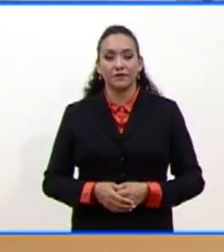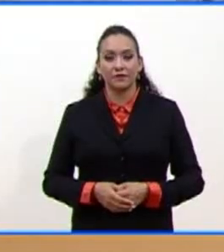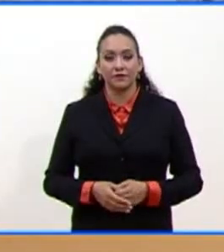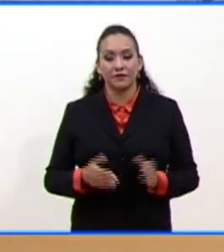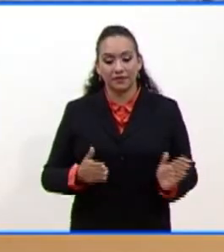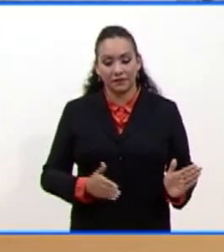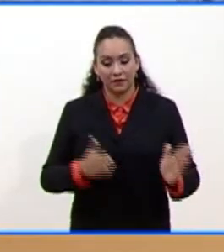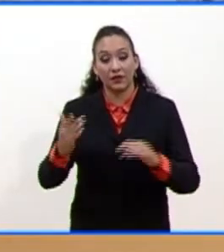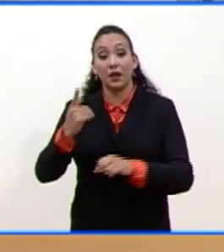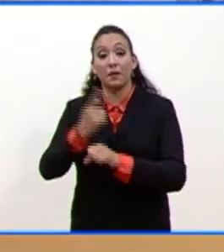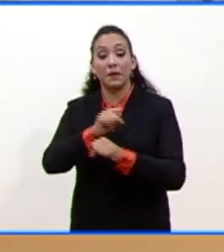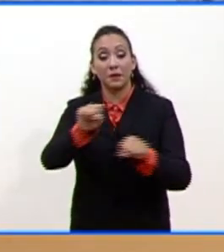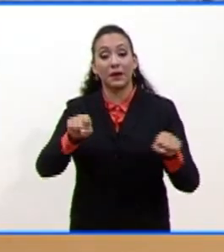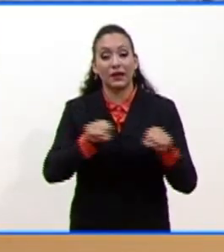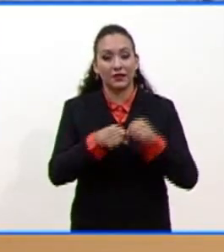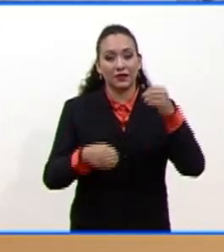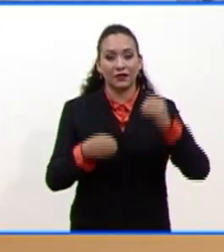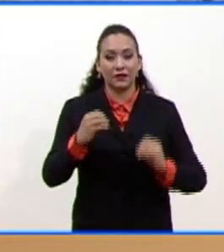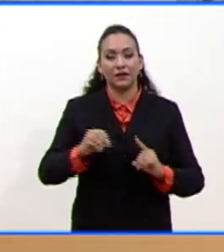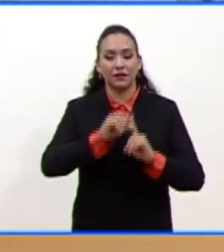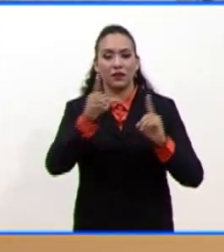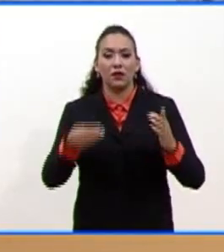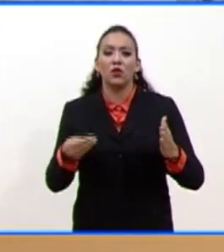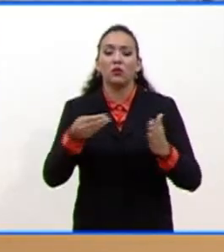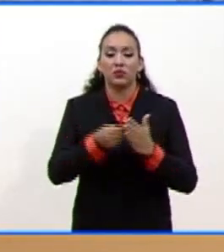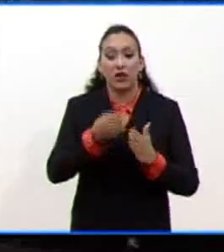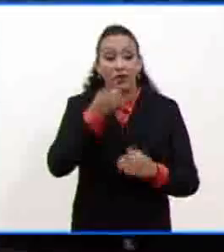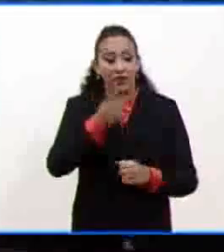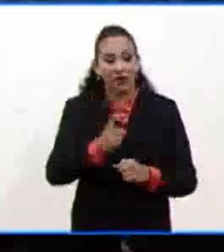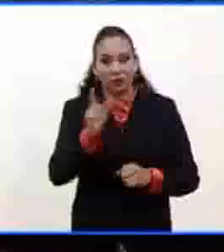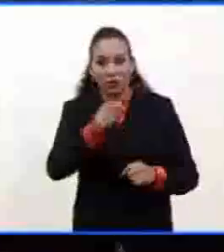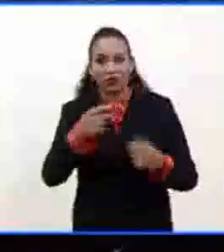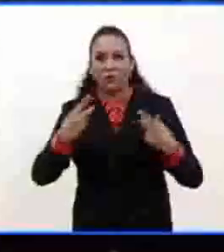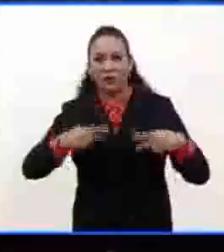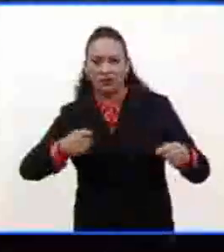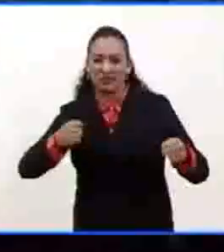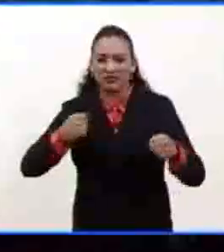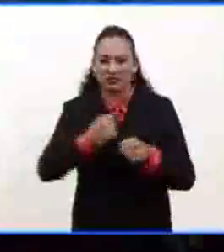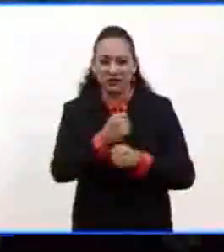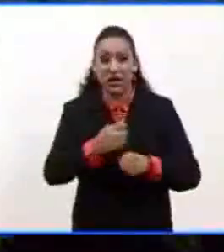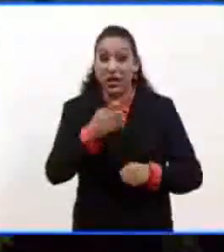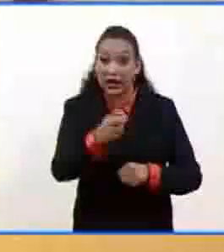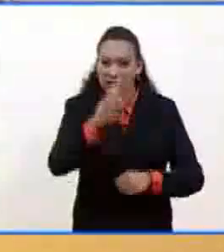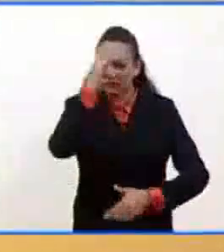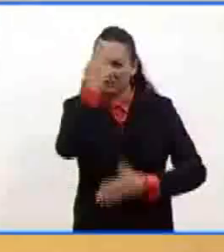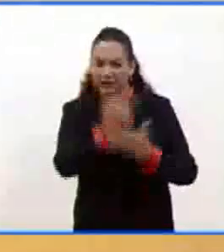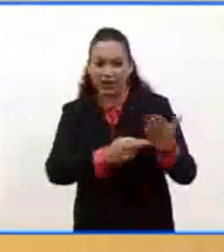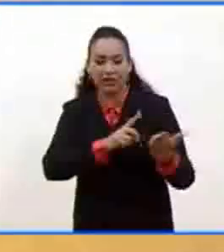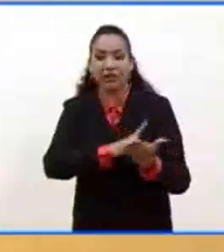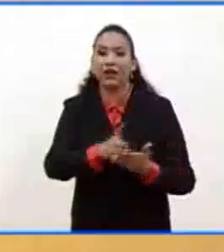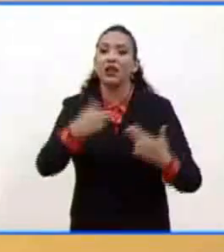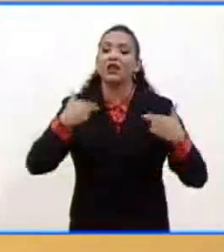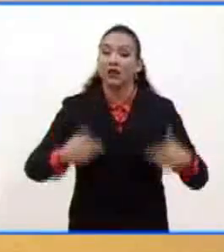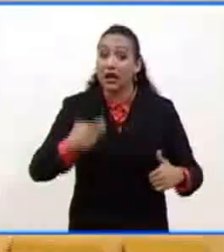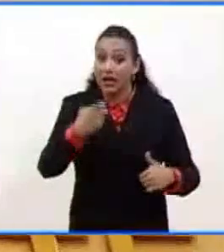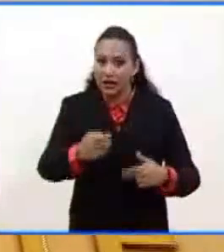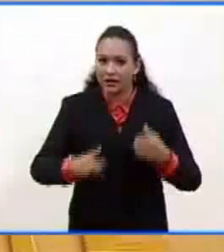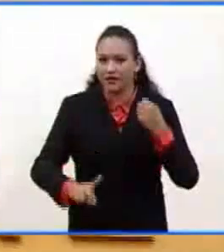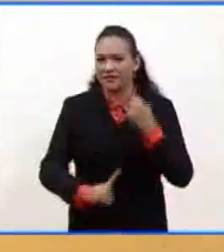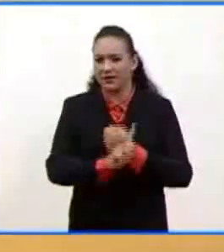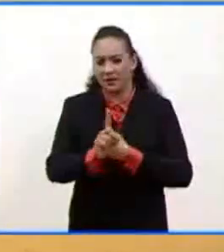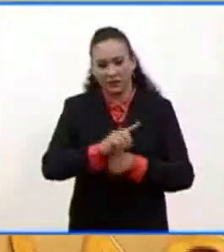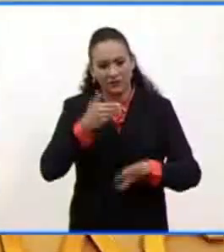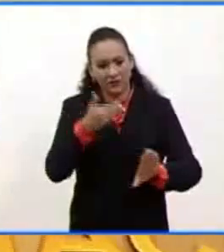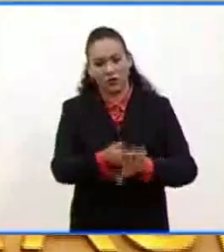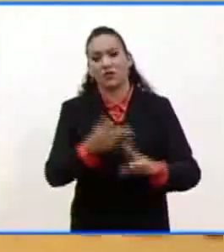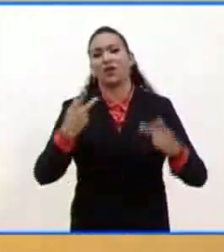Por su parte, la primera sala de la Corte ha establecido que la tortura es una violación a derechos humanos que afecta el derecho